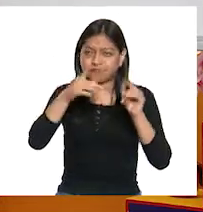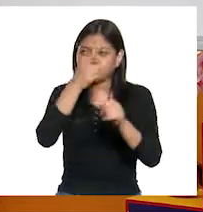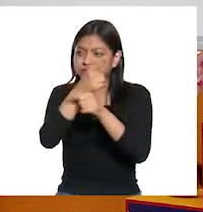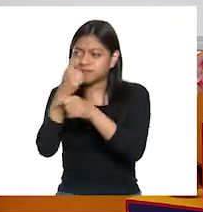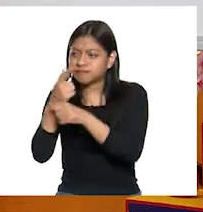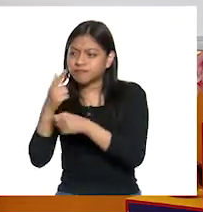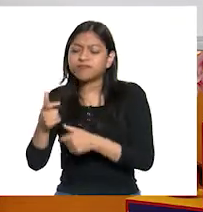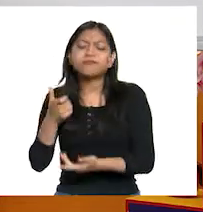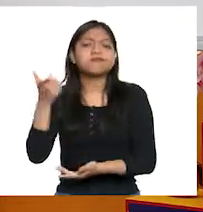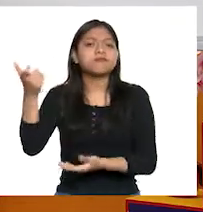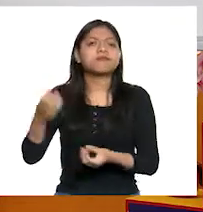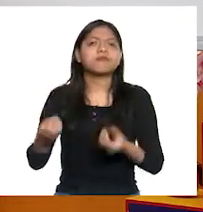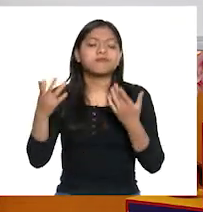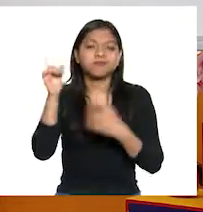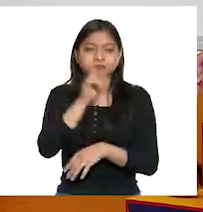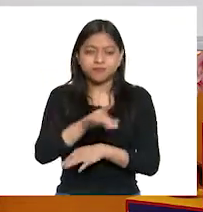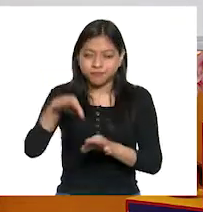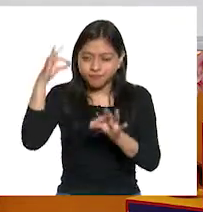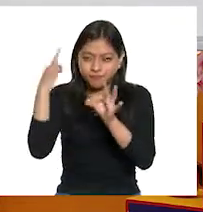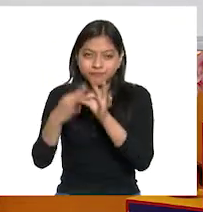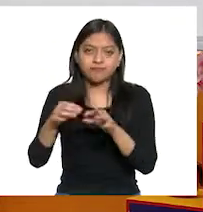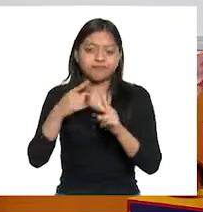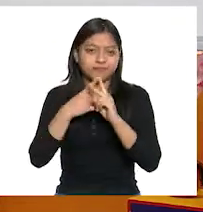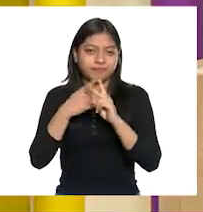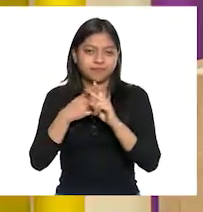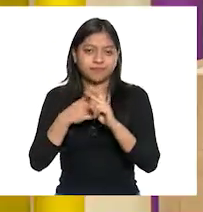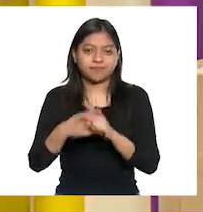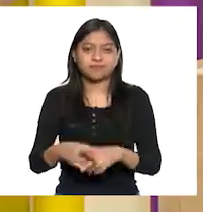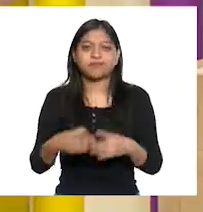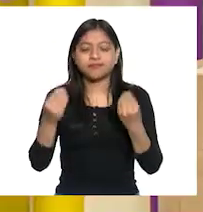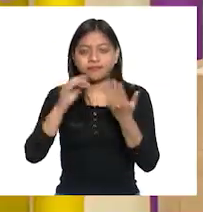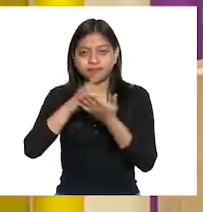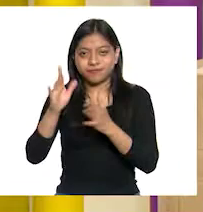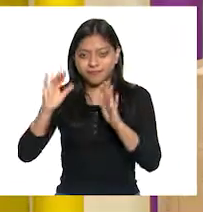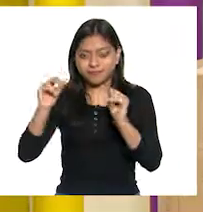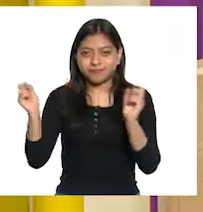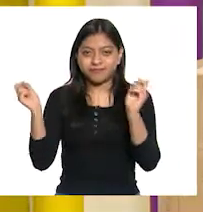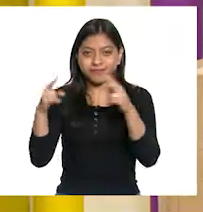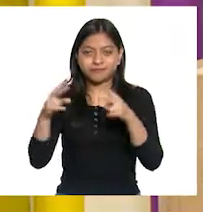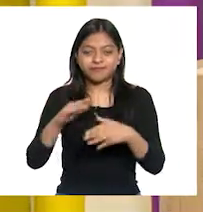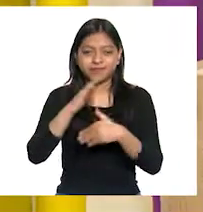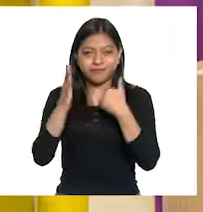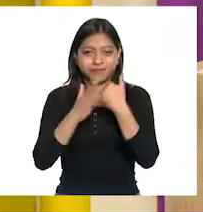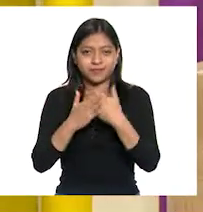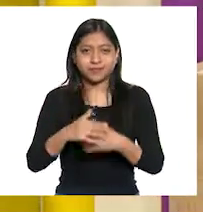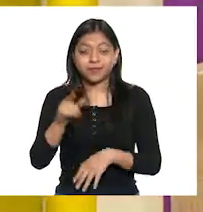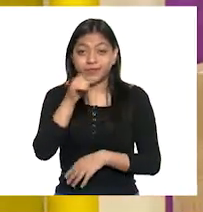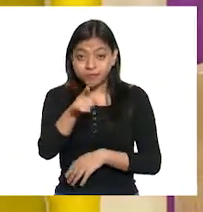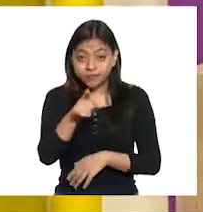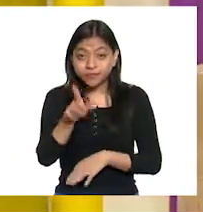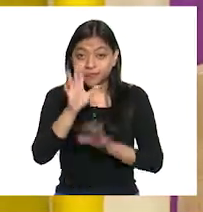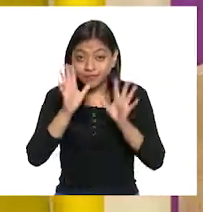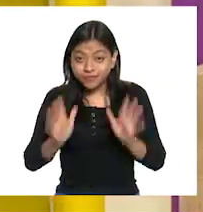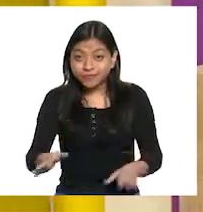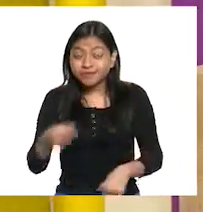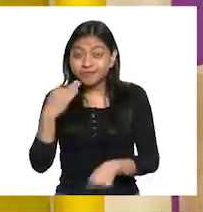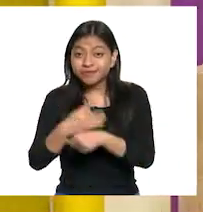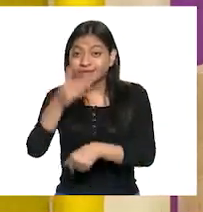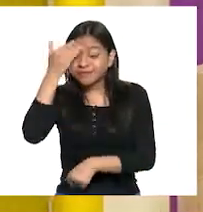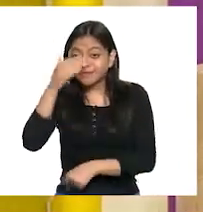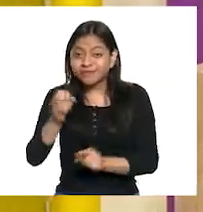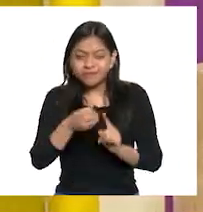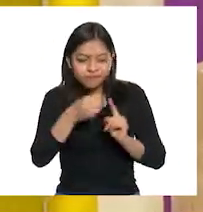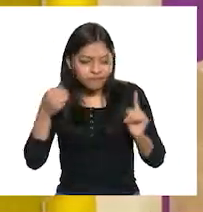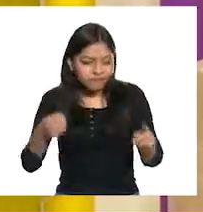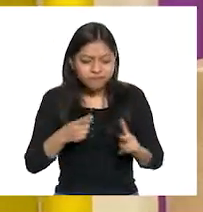así los precios más exactos. Muchísimas gracias, maestro Lalo. Nos vemos en la próxima. Nos vemos. Y para ti que ya sabes organizar fiestas,